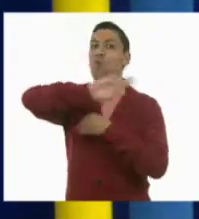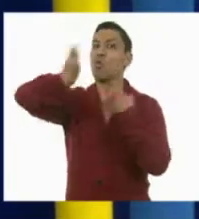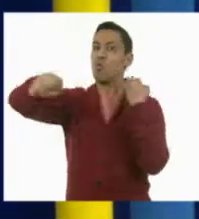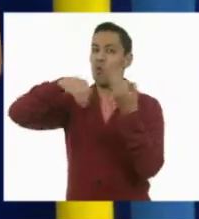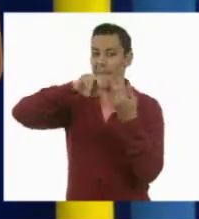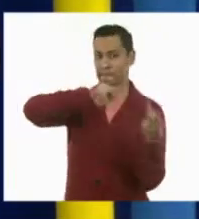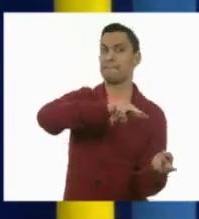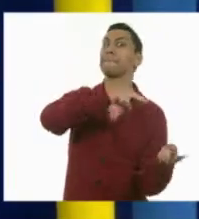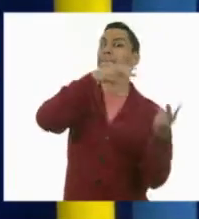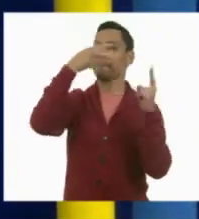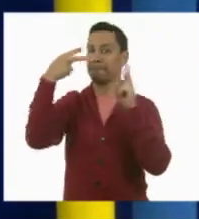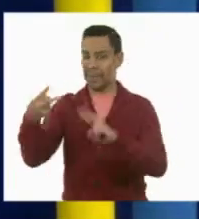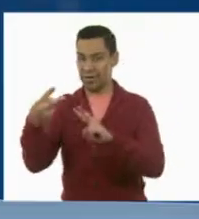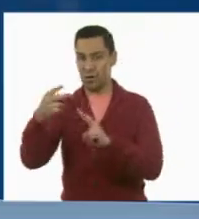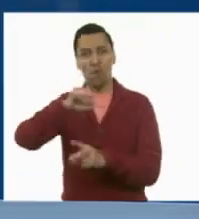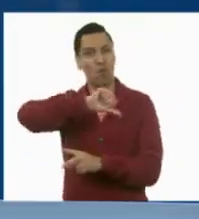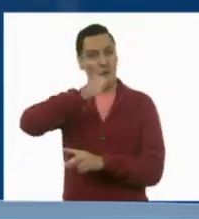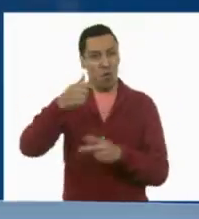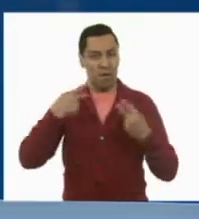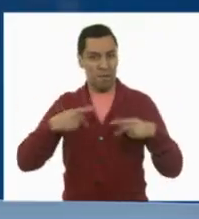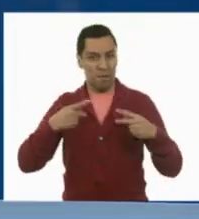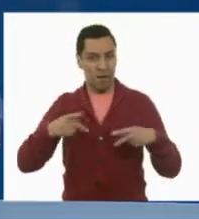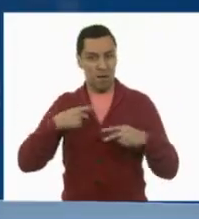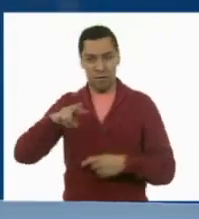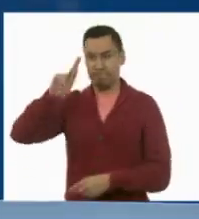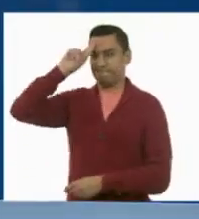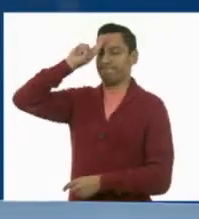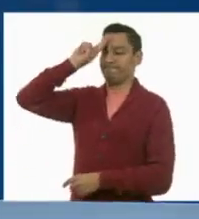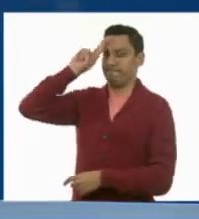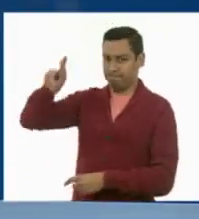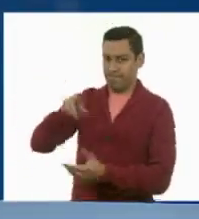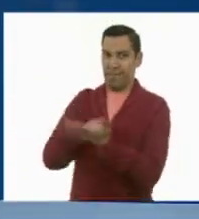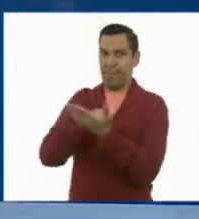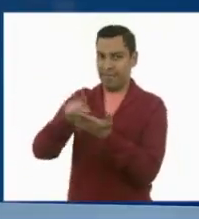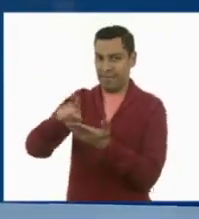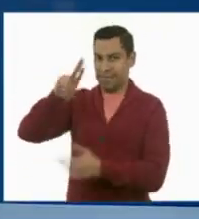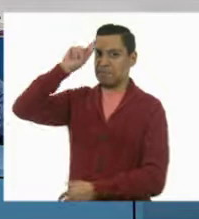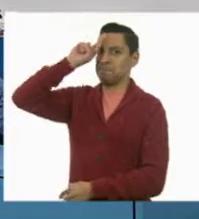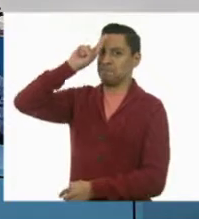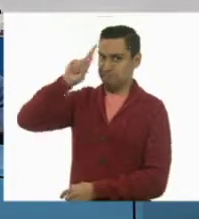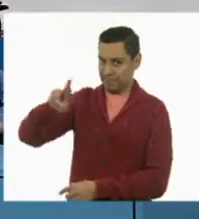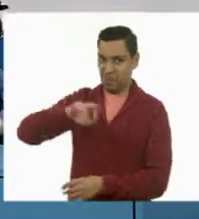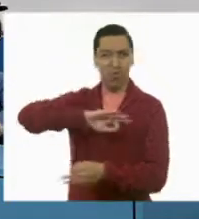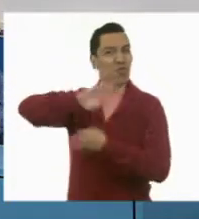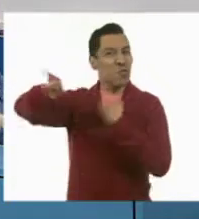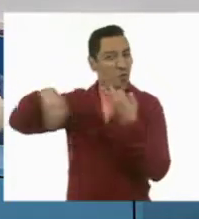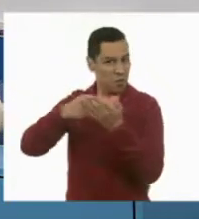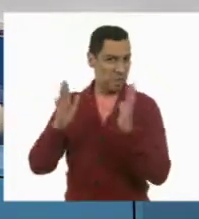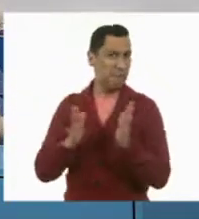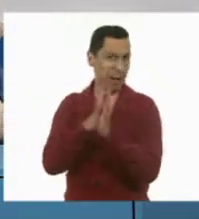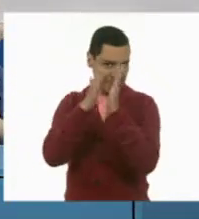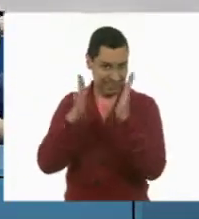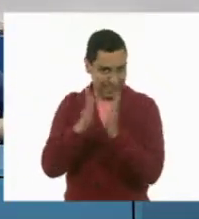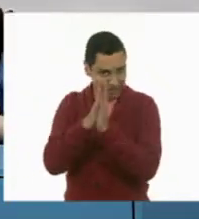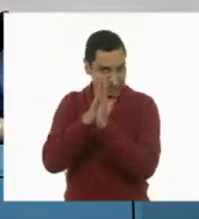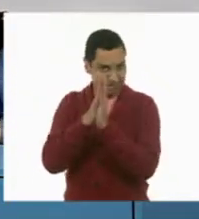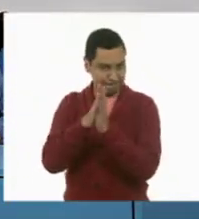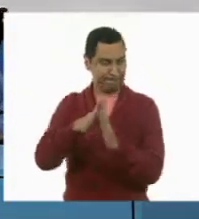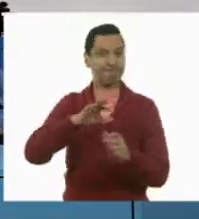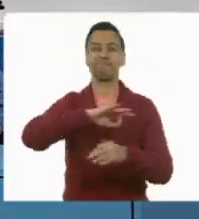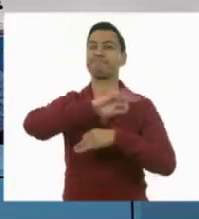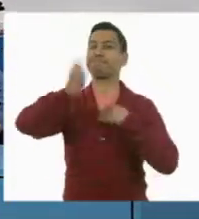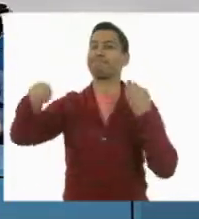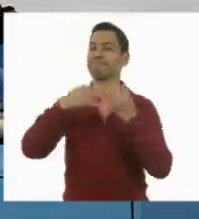otras personas. Exacto, todos podemos participar en esto de ejercer nuestros derechos. Todos. ¿Okay? Ahora